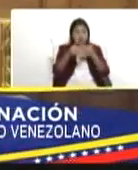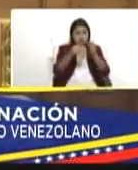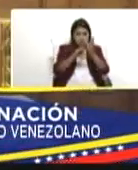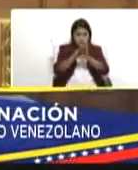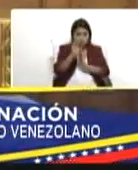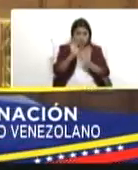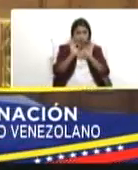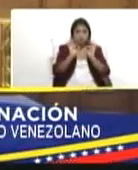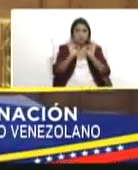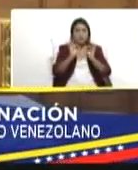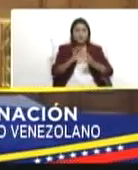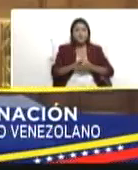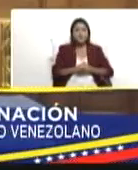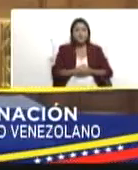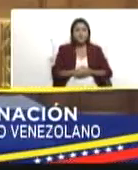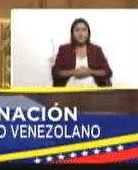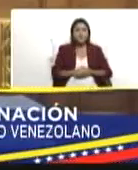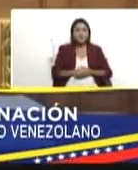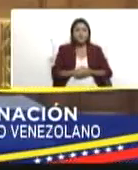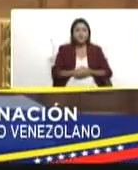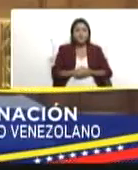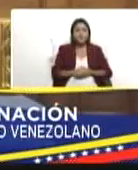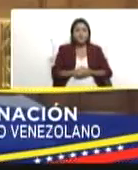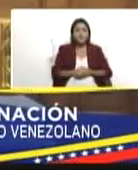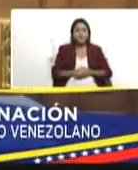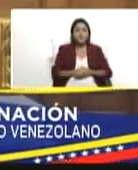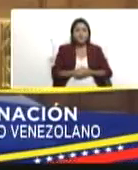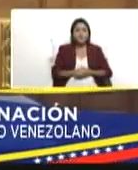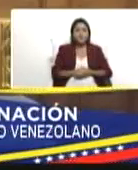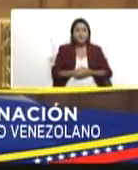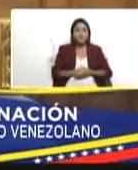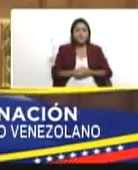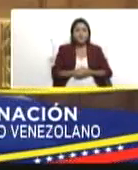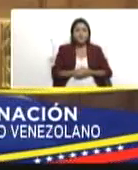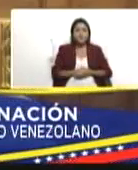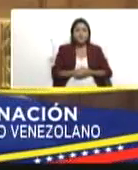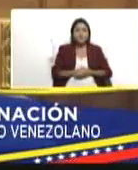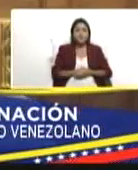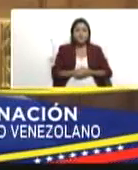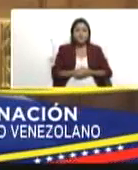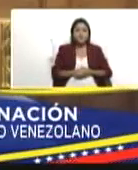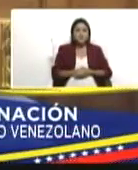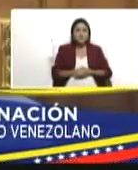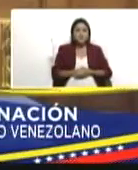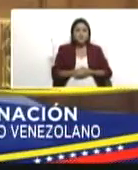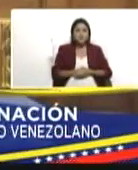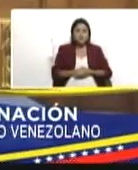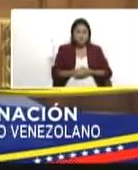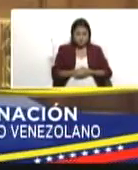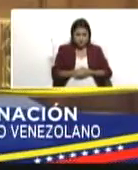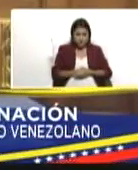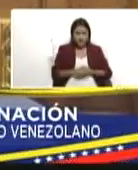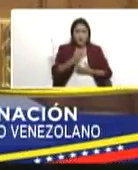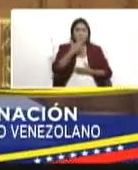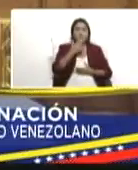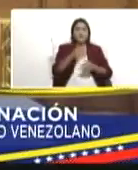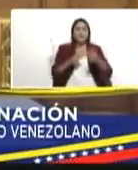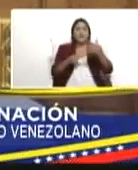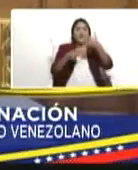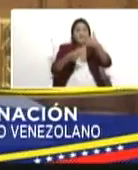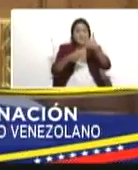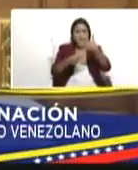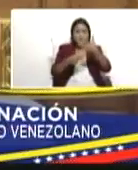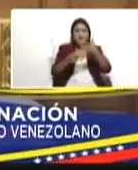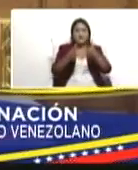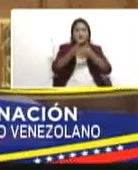brigadas comunitarias militares en los que respuesta respecta a la sexta línea de trabajo la independencia